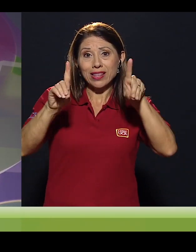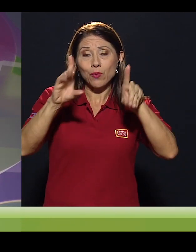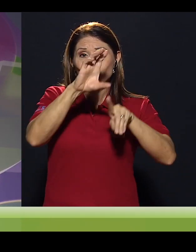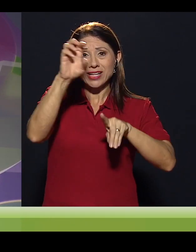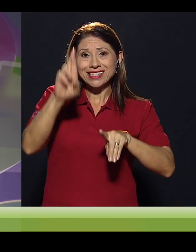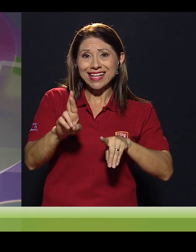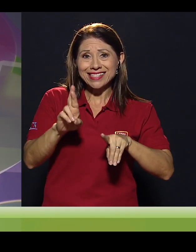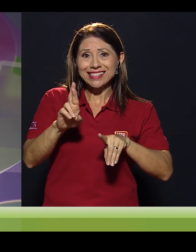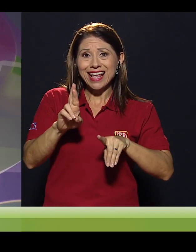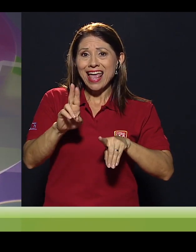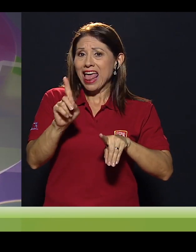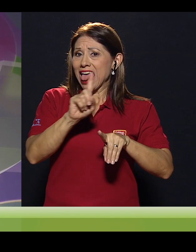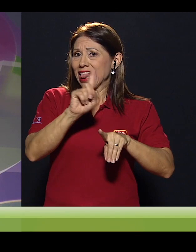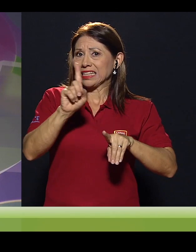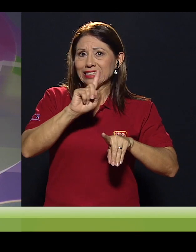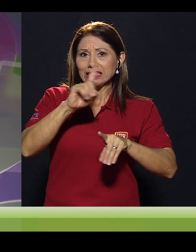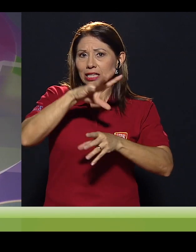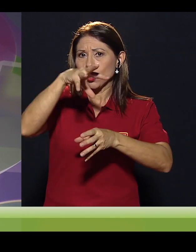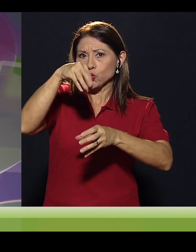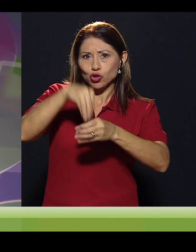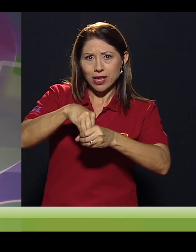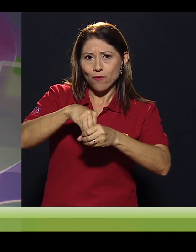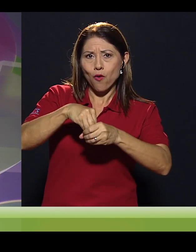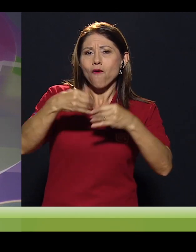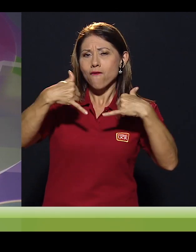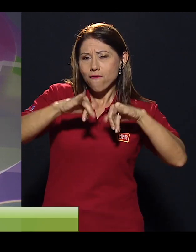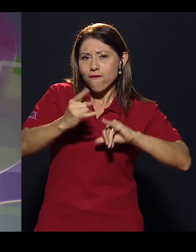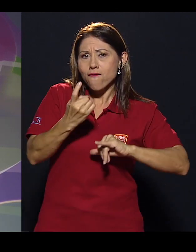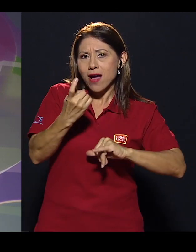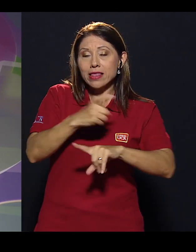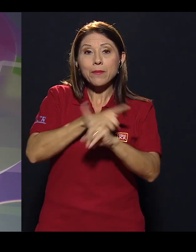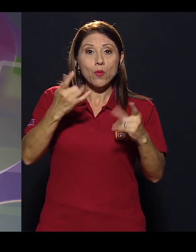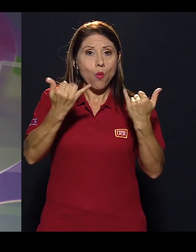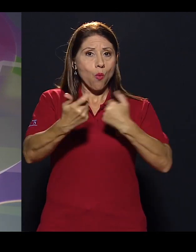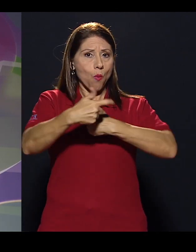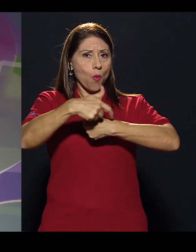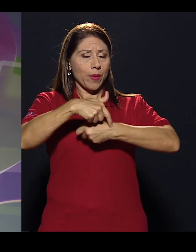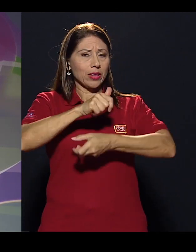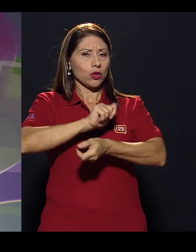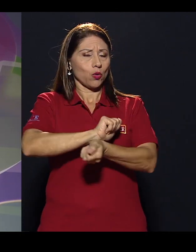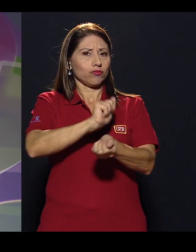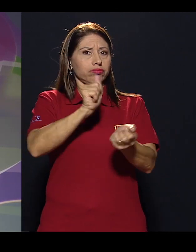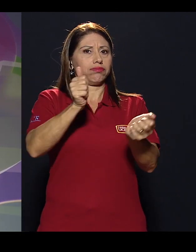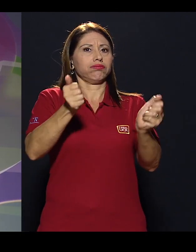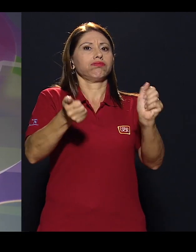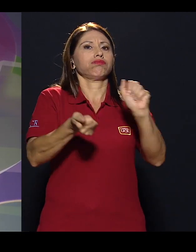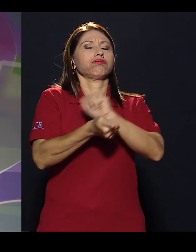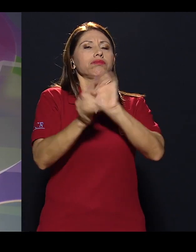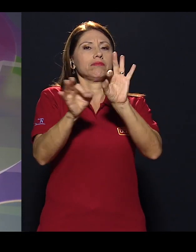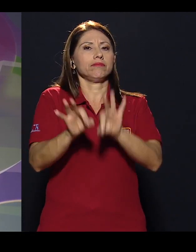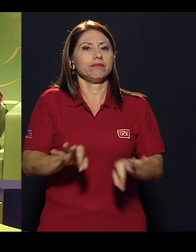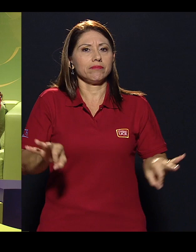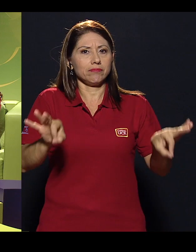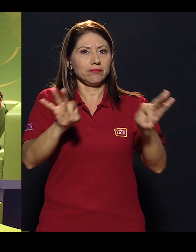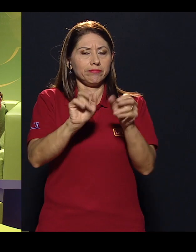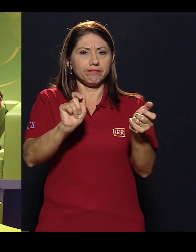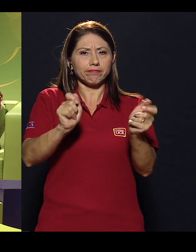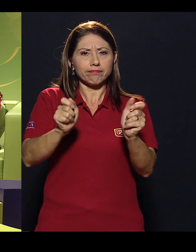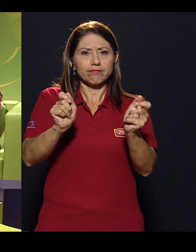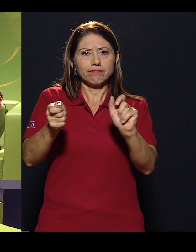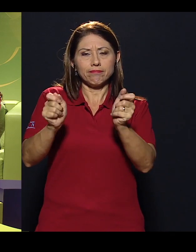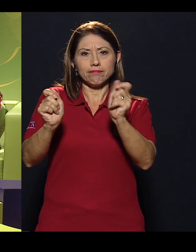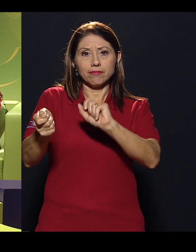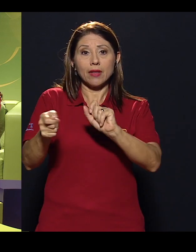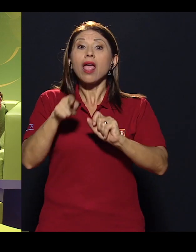ser inclusivo. Sin embargo, creo que estamos en un momento muy importante de transformación, de cambios. Por supuesto,